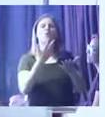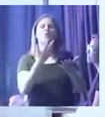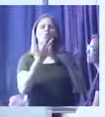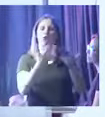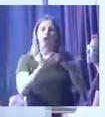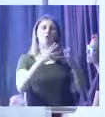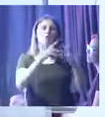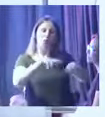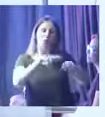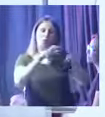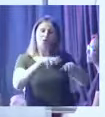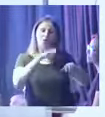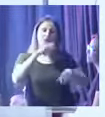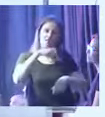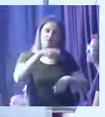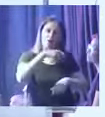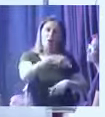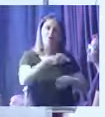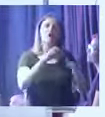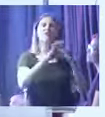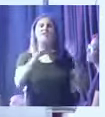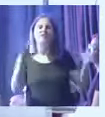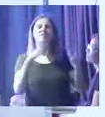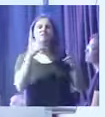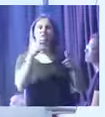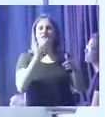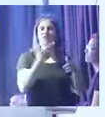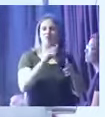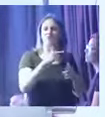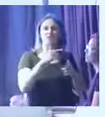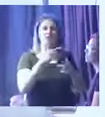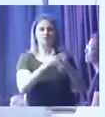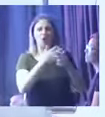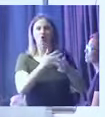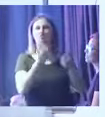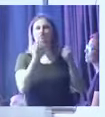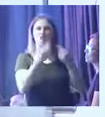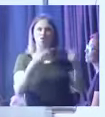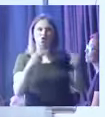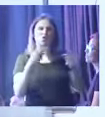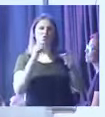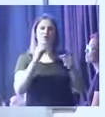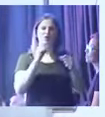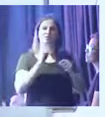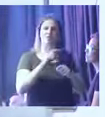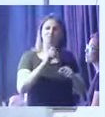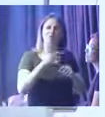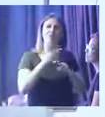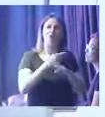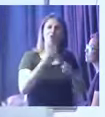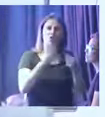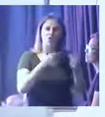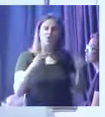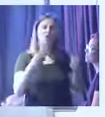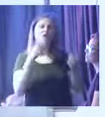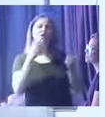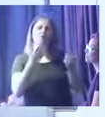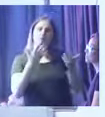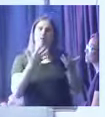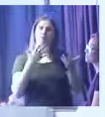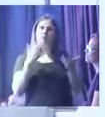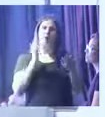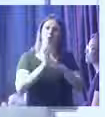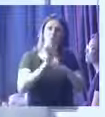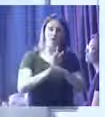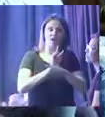por el cultivo libre de tóxicos, libre de fertilizantes, que es una batalla cotidiana por la